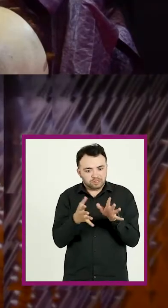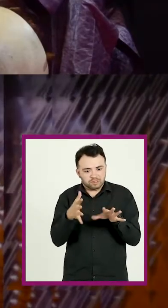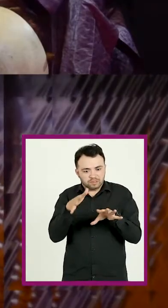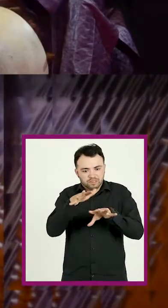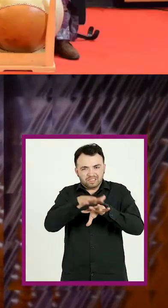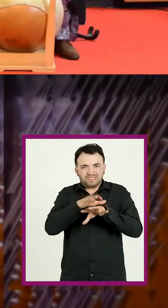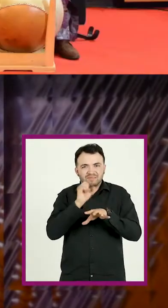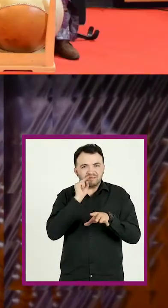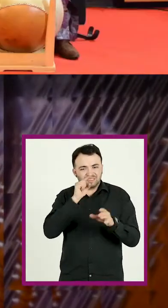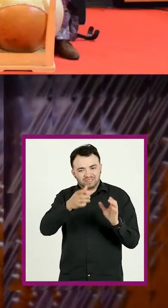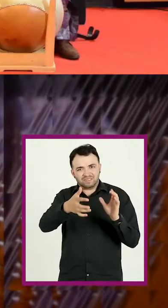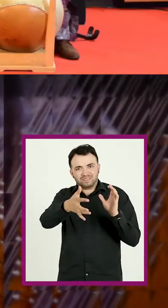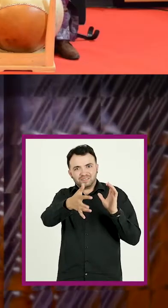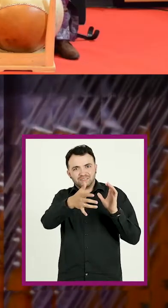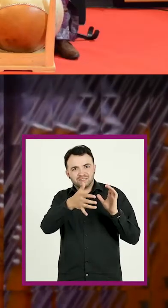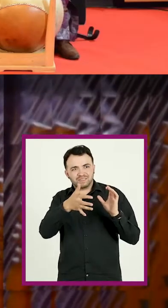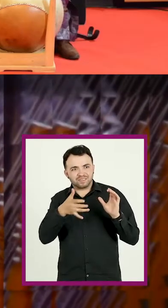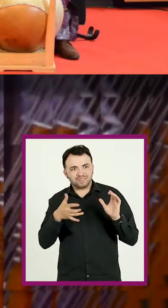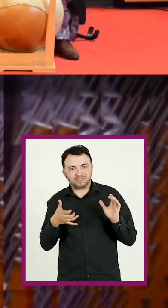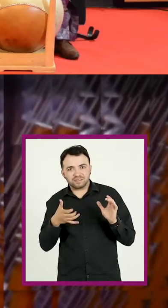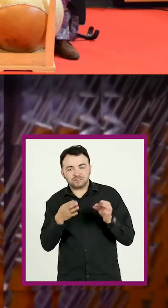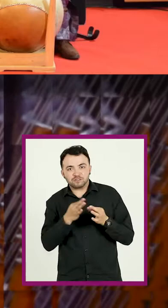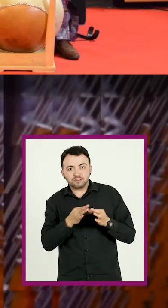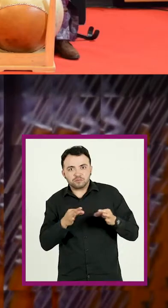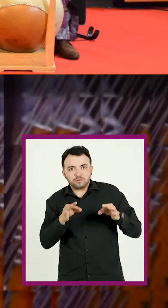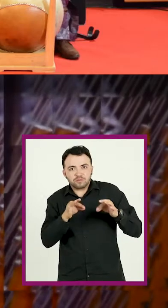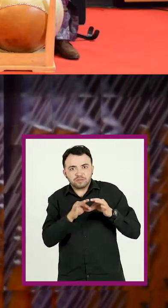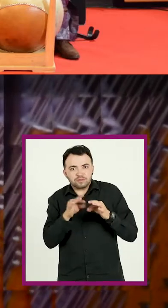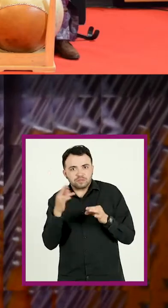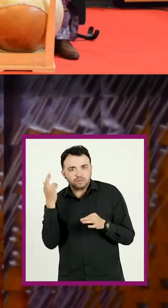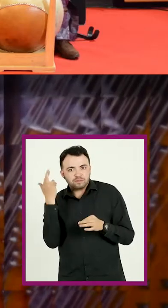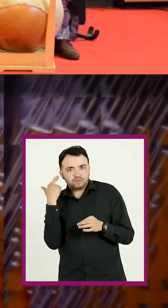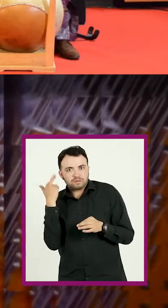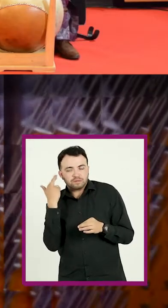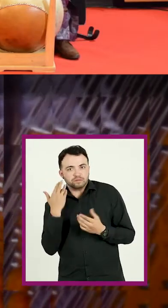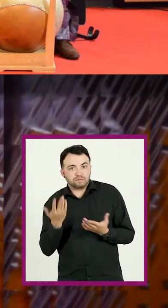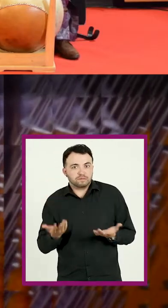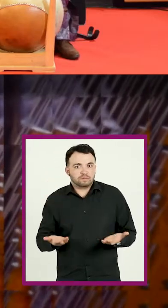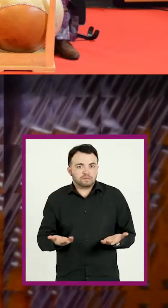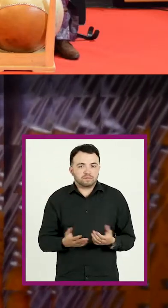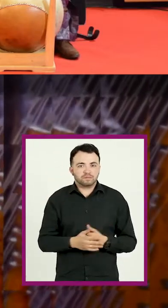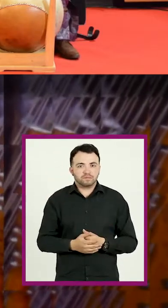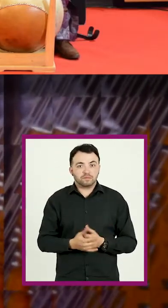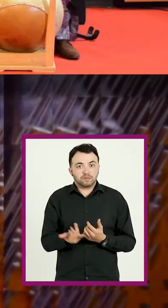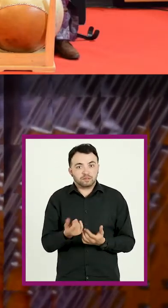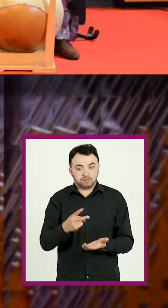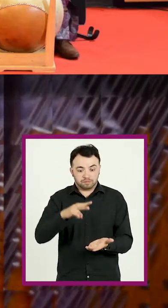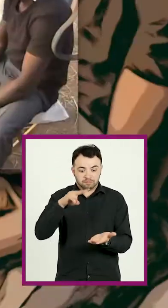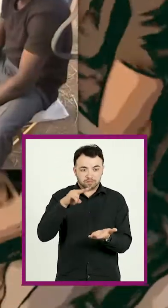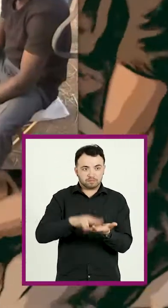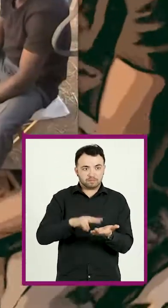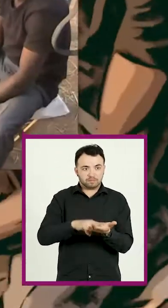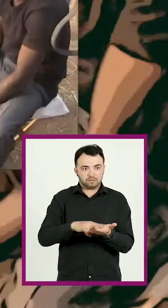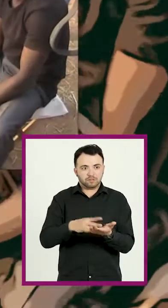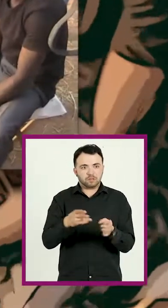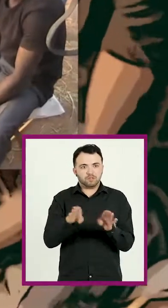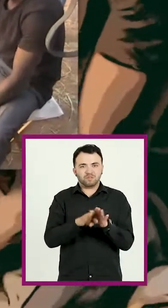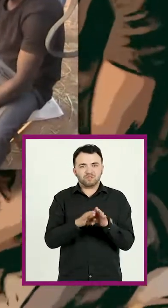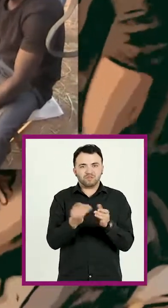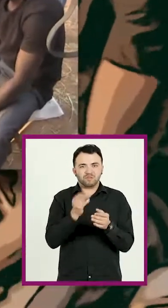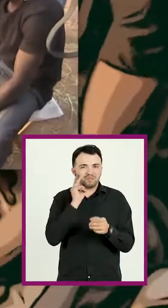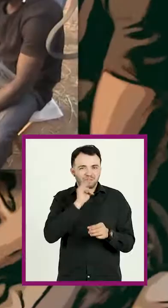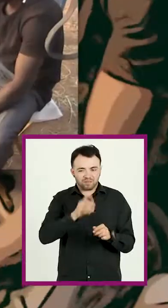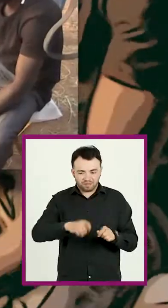esta suerte de arpa africana que es fundamental en el sonido. Luego está el baló, que es una especie